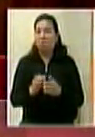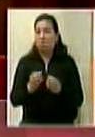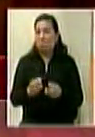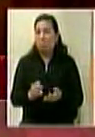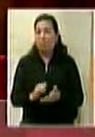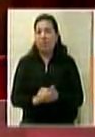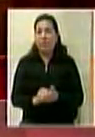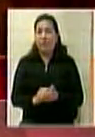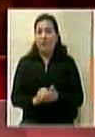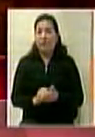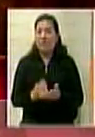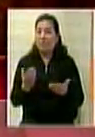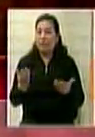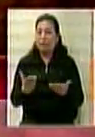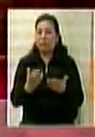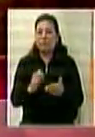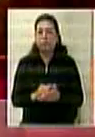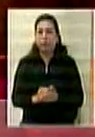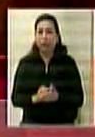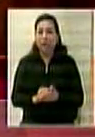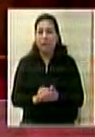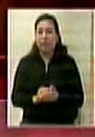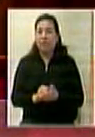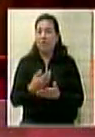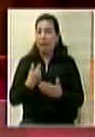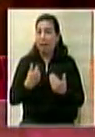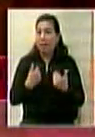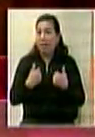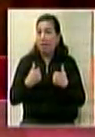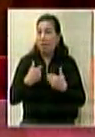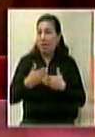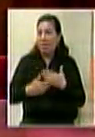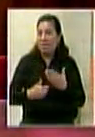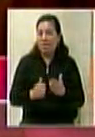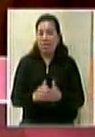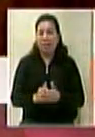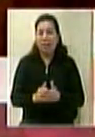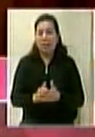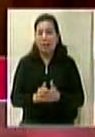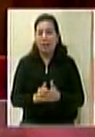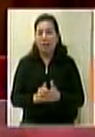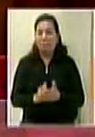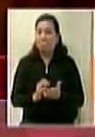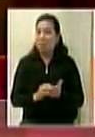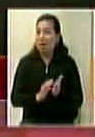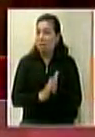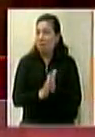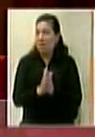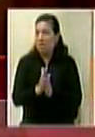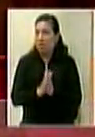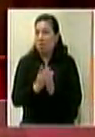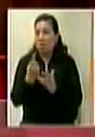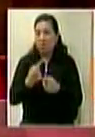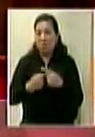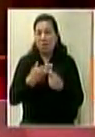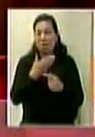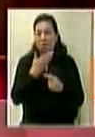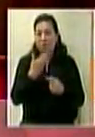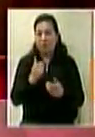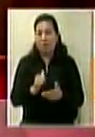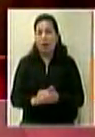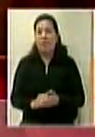Realmente esto es alentador y nos debemos seguir sentir orgullosos por venir